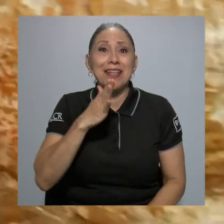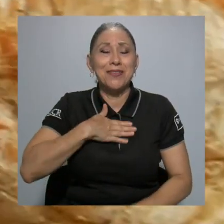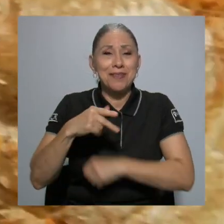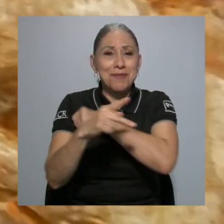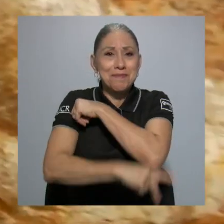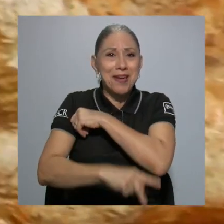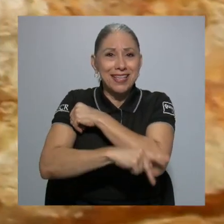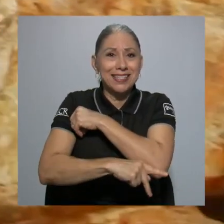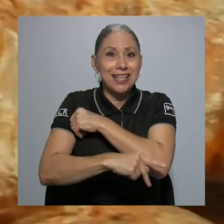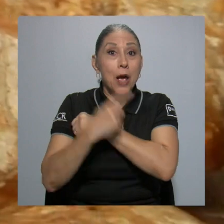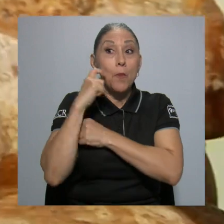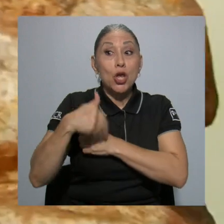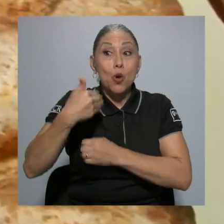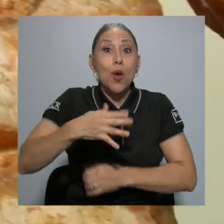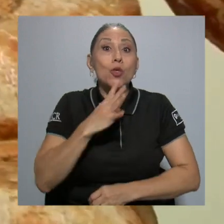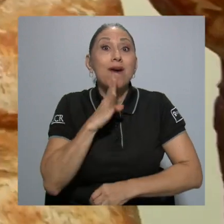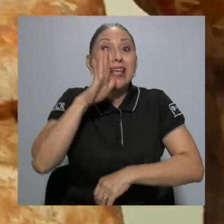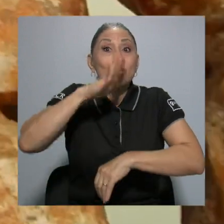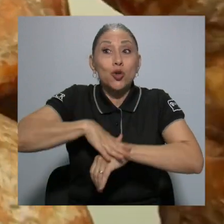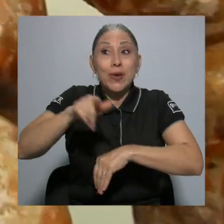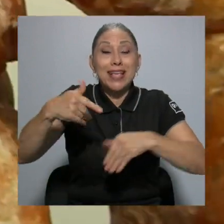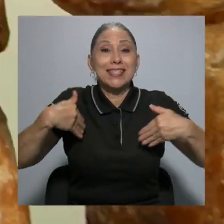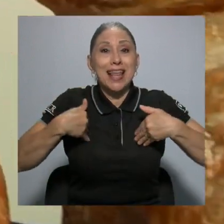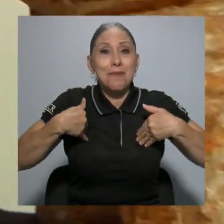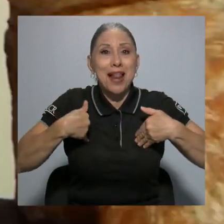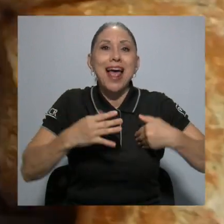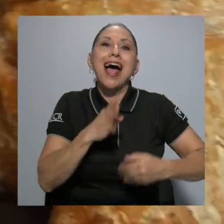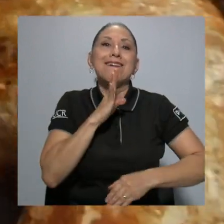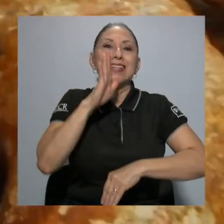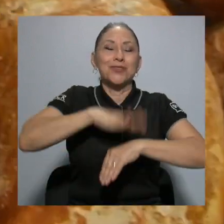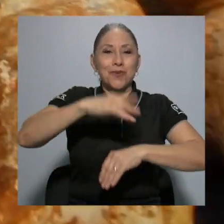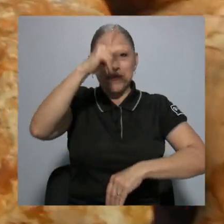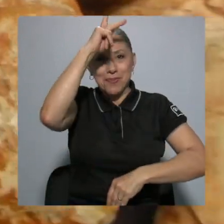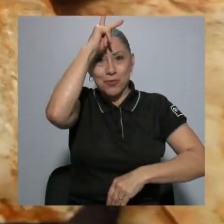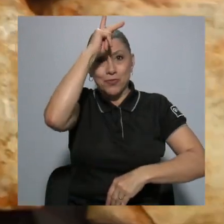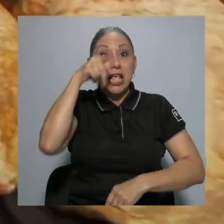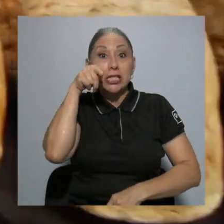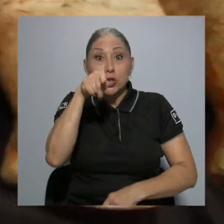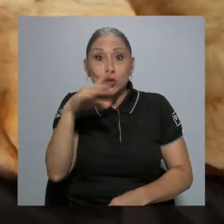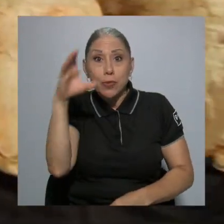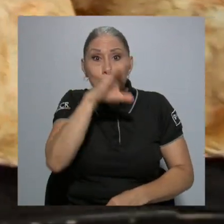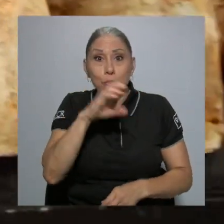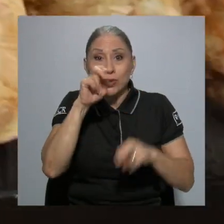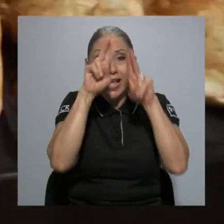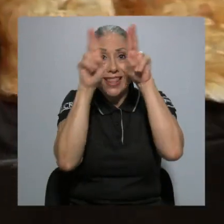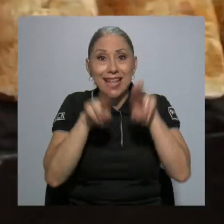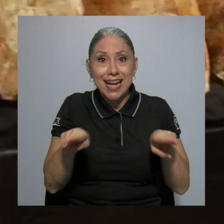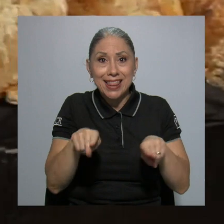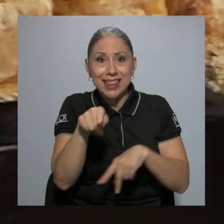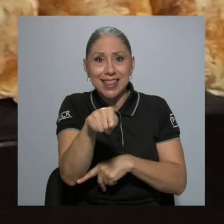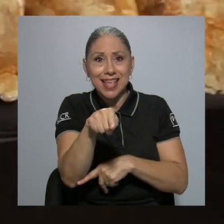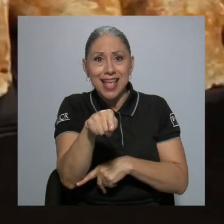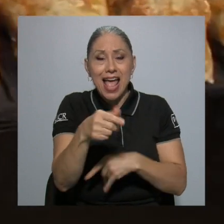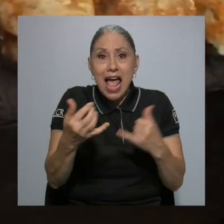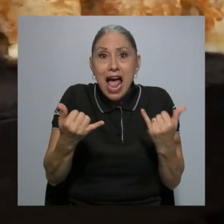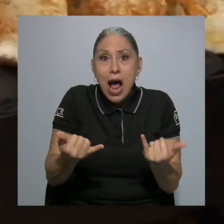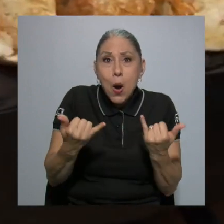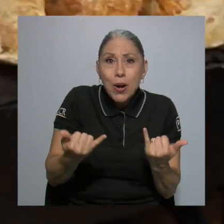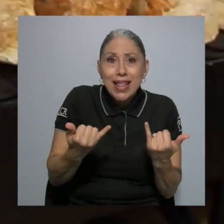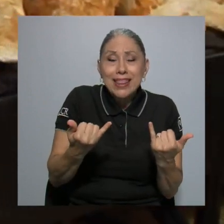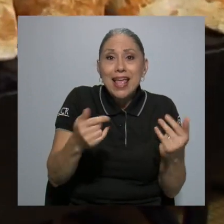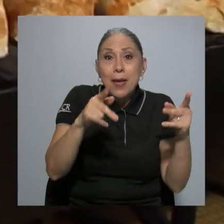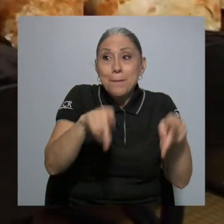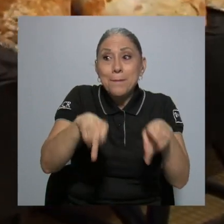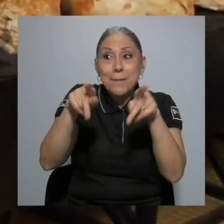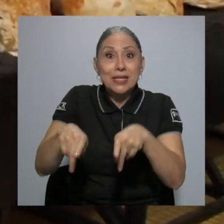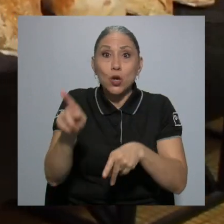que cada vez que mencionan este animal, mencionan al Perú. Y si tú ves en el internet, se está discutiendo entre las